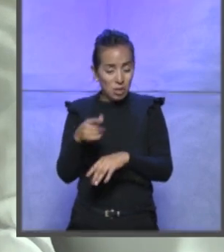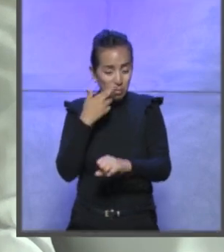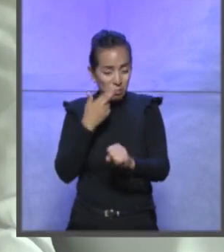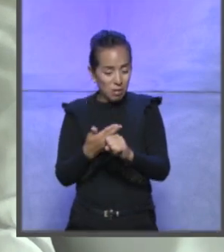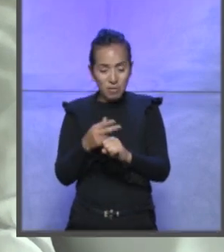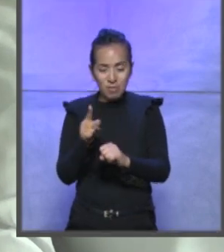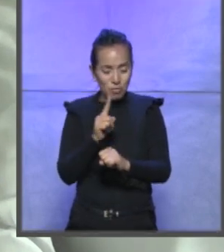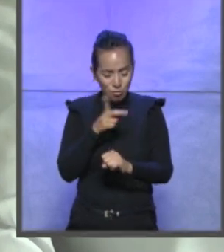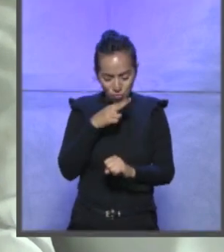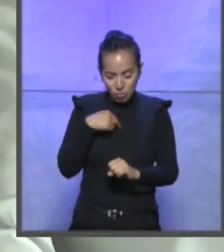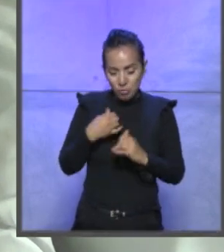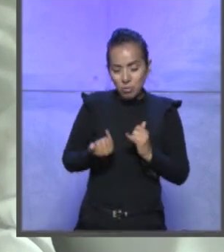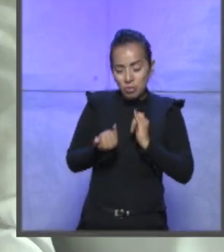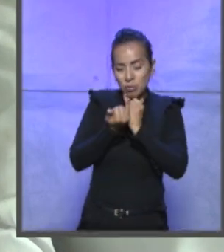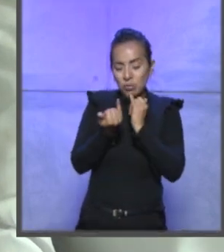hacer nosotros frente